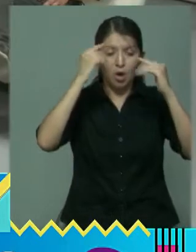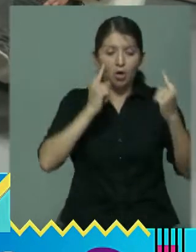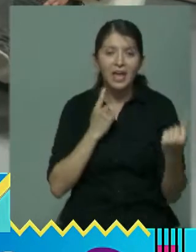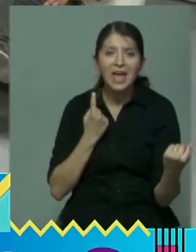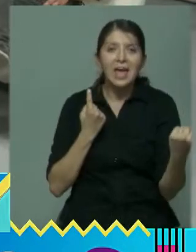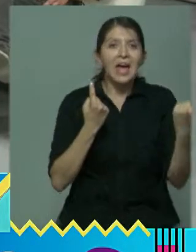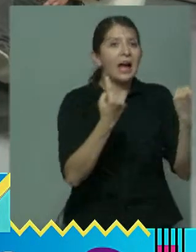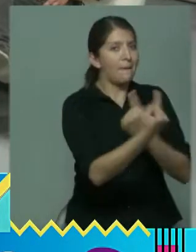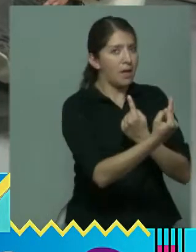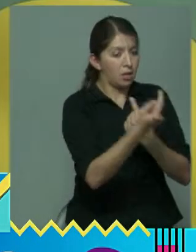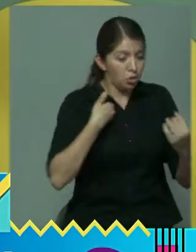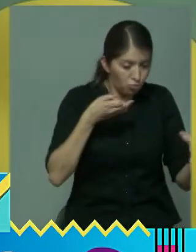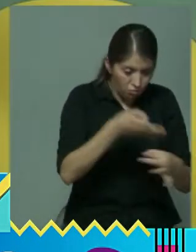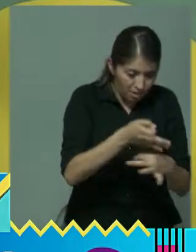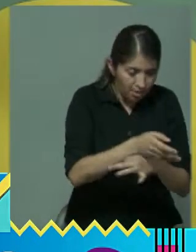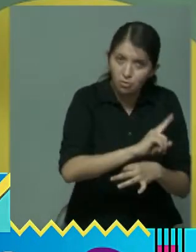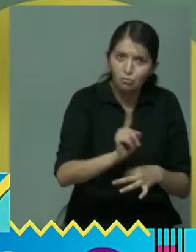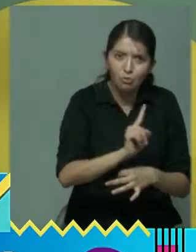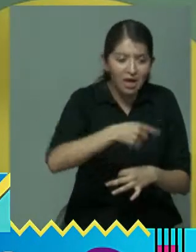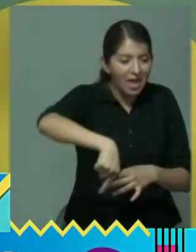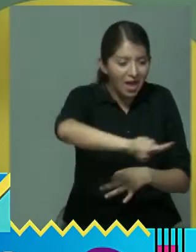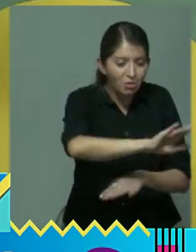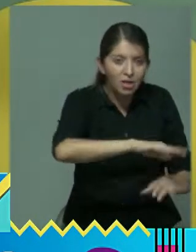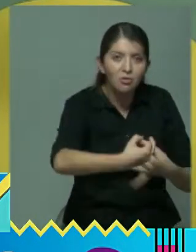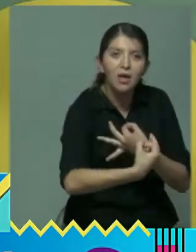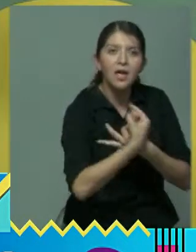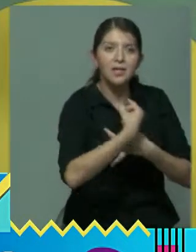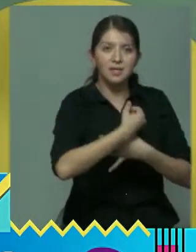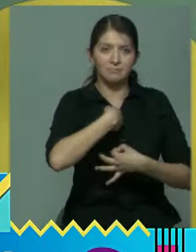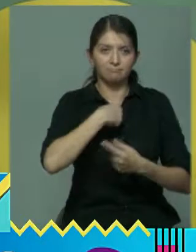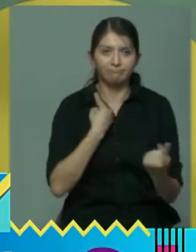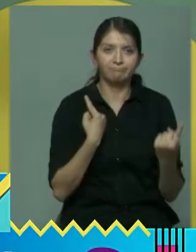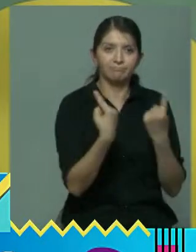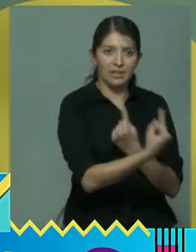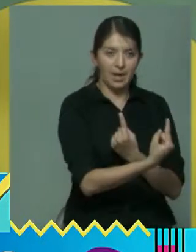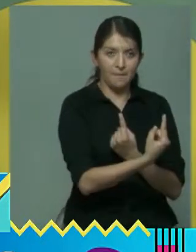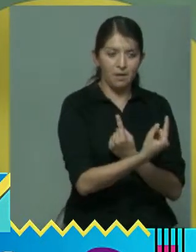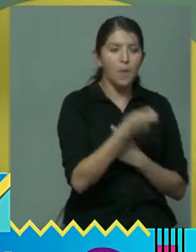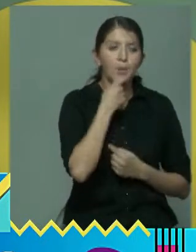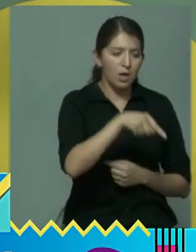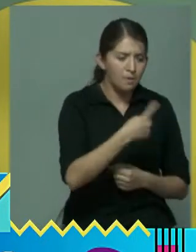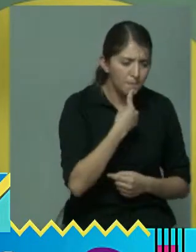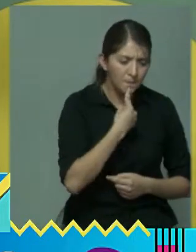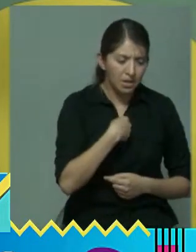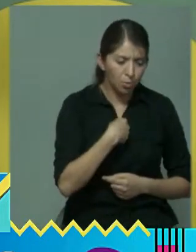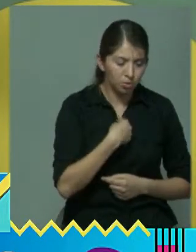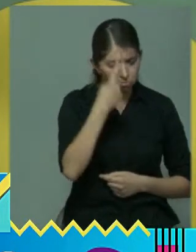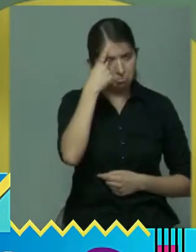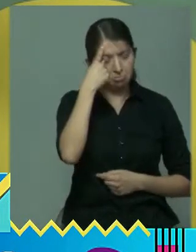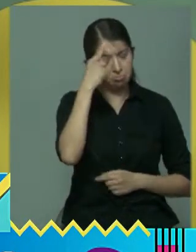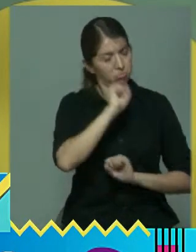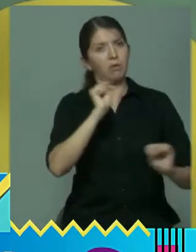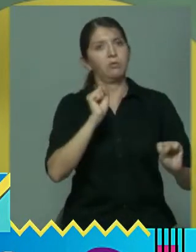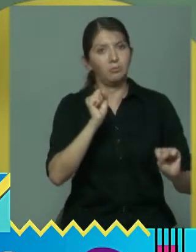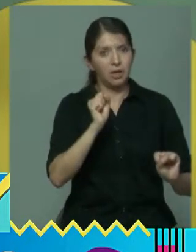exactamente, porque a veces Al el revés. planteo te viene del niño o de la niña que te dice algo y que vos dijiste, Apa. y te